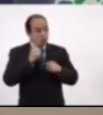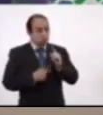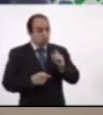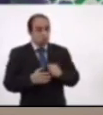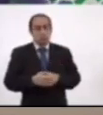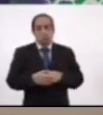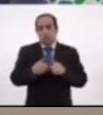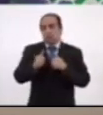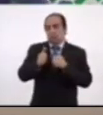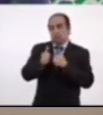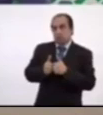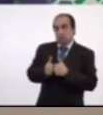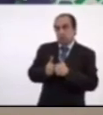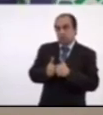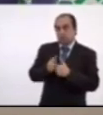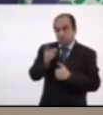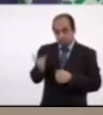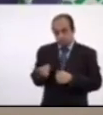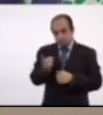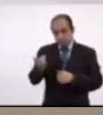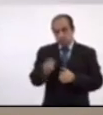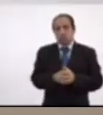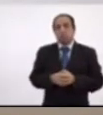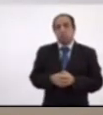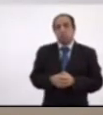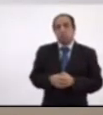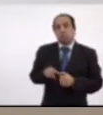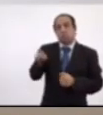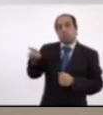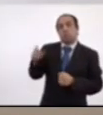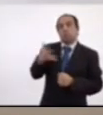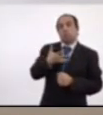El que queda permanente es el que está ahí